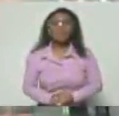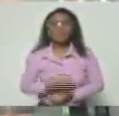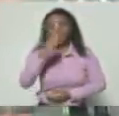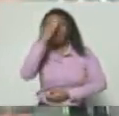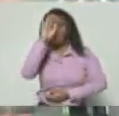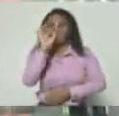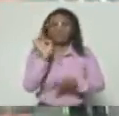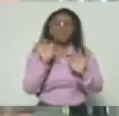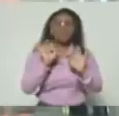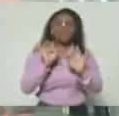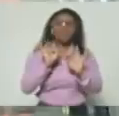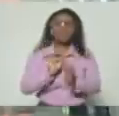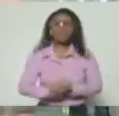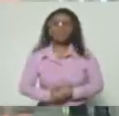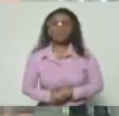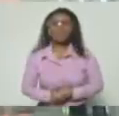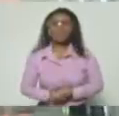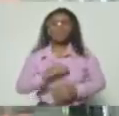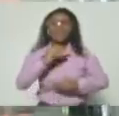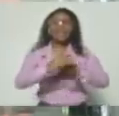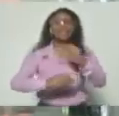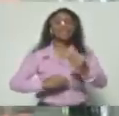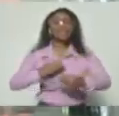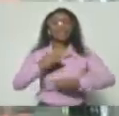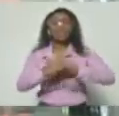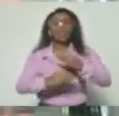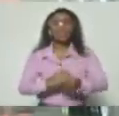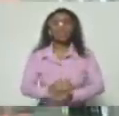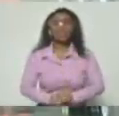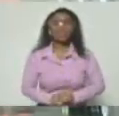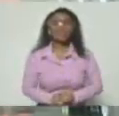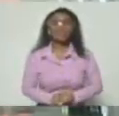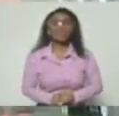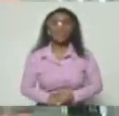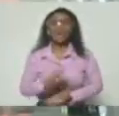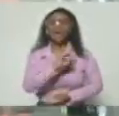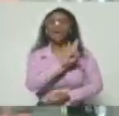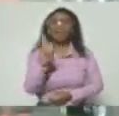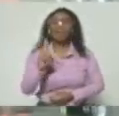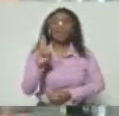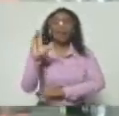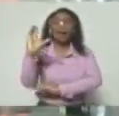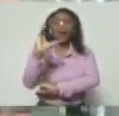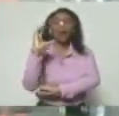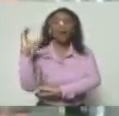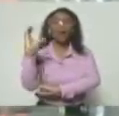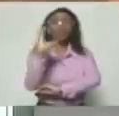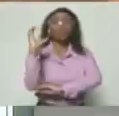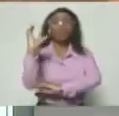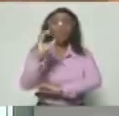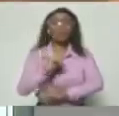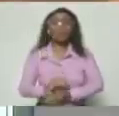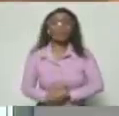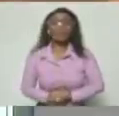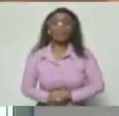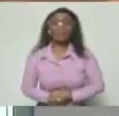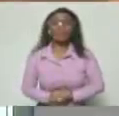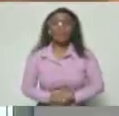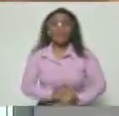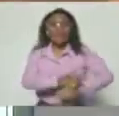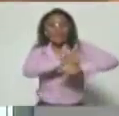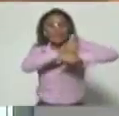alguna consolidó la República de Colombia, las